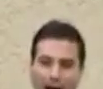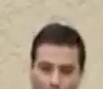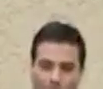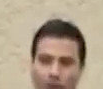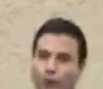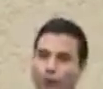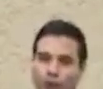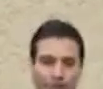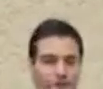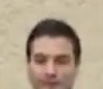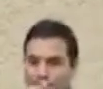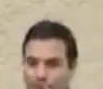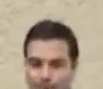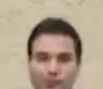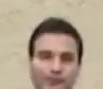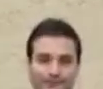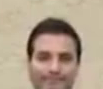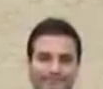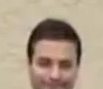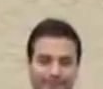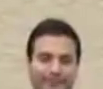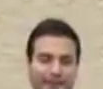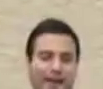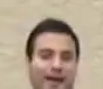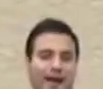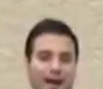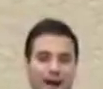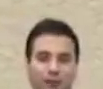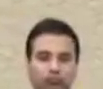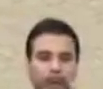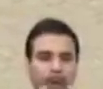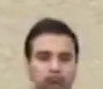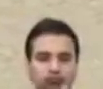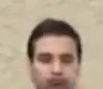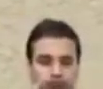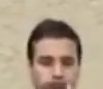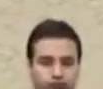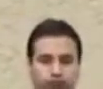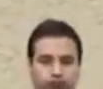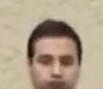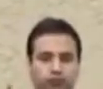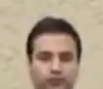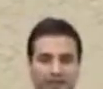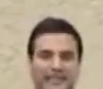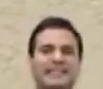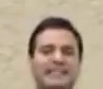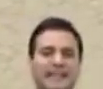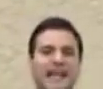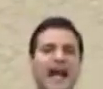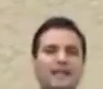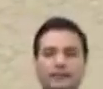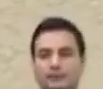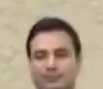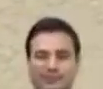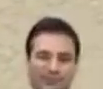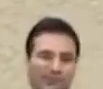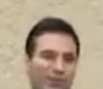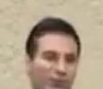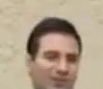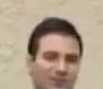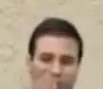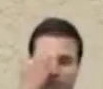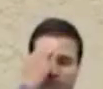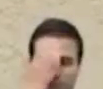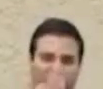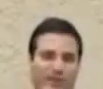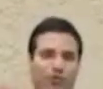INE las cosas con lupa en contra de Morena. Hay muchas cosas que arreglar, hay muchas cosas que realmente se tienen que